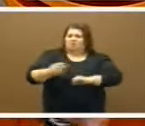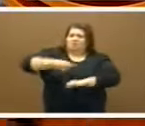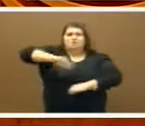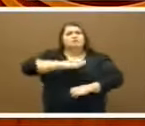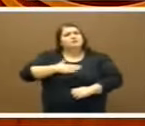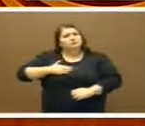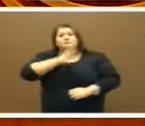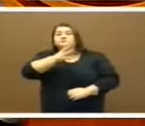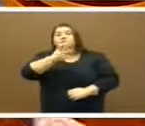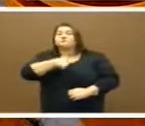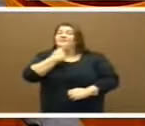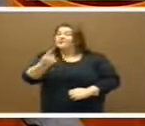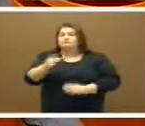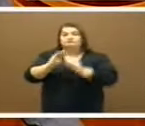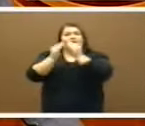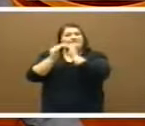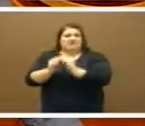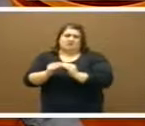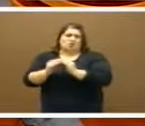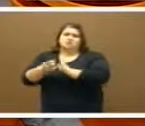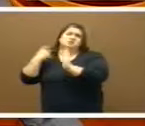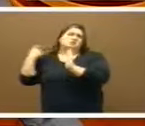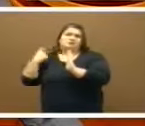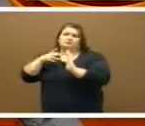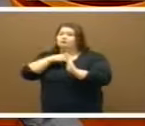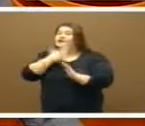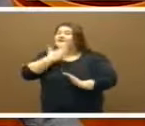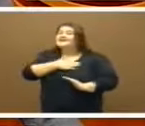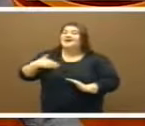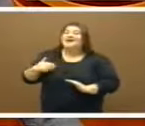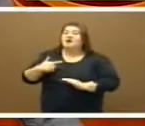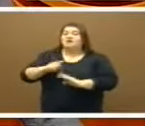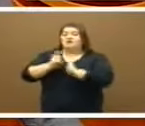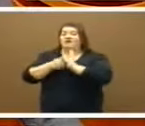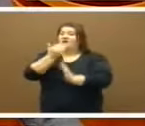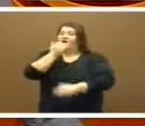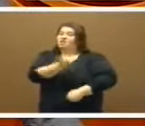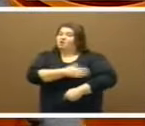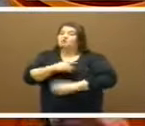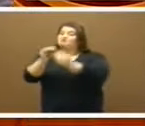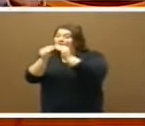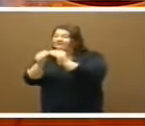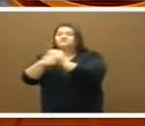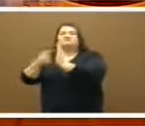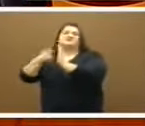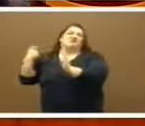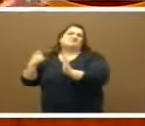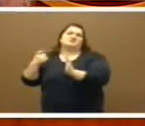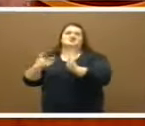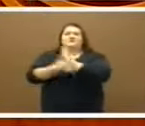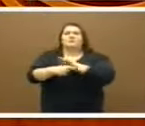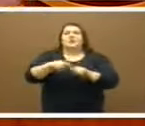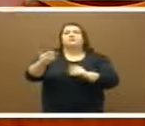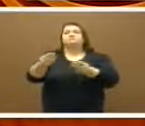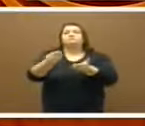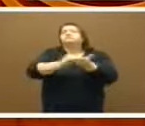Por eso pedimos que se retire la modificación que este Gobierno pretende hacer con la ley de cajas de ahorro, que no pongan parches de